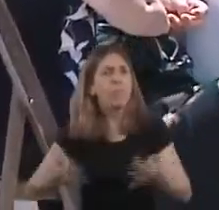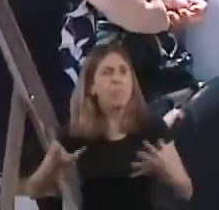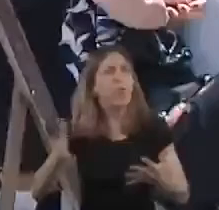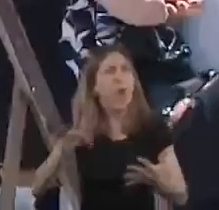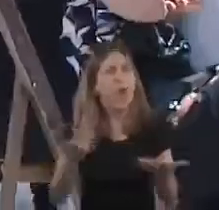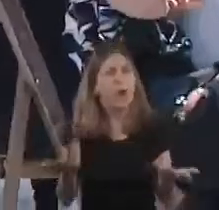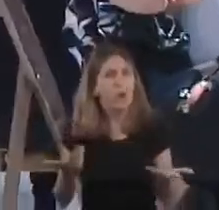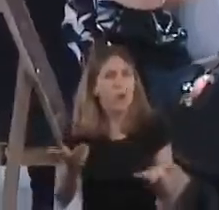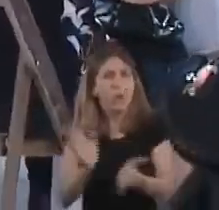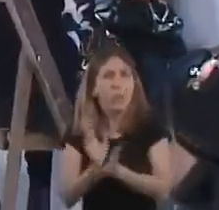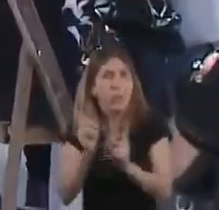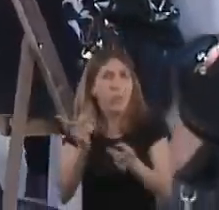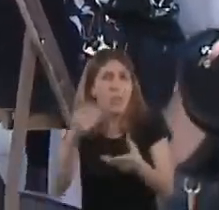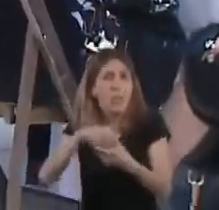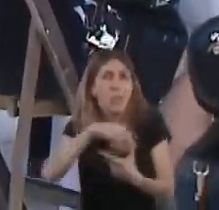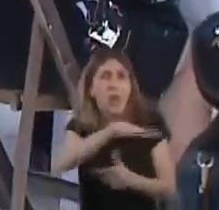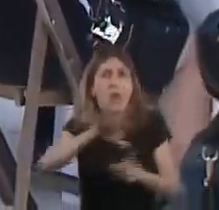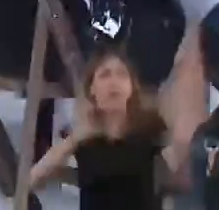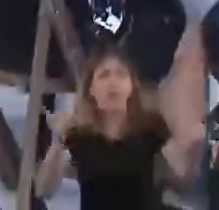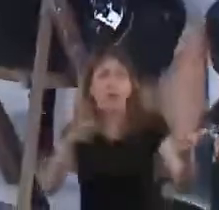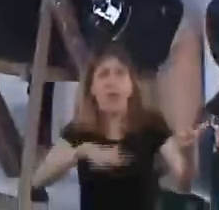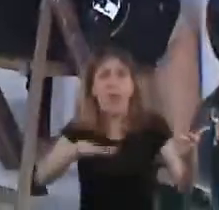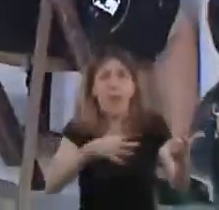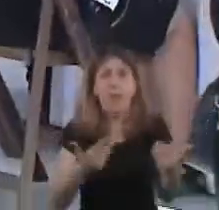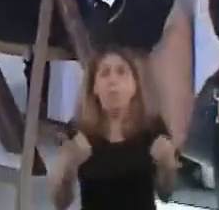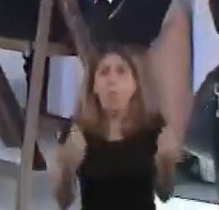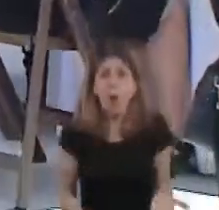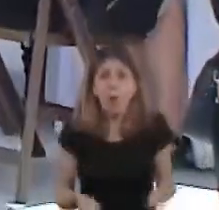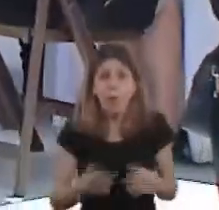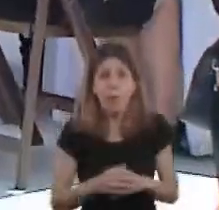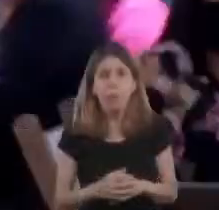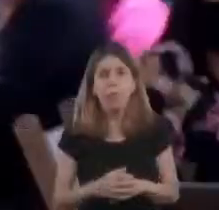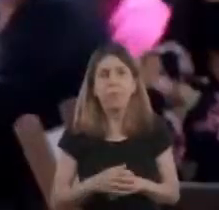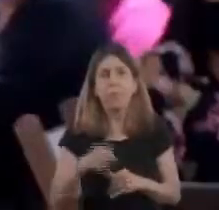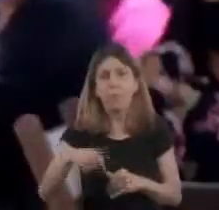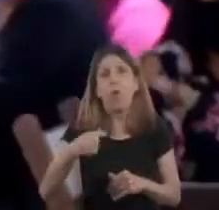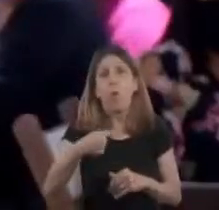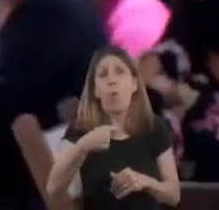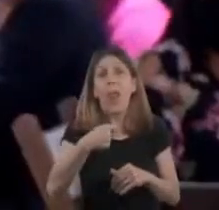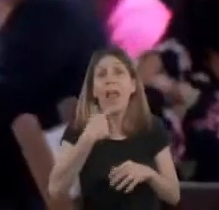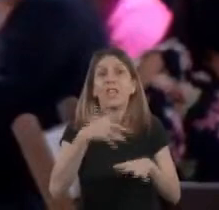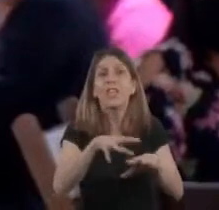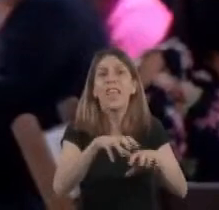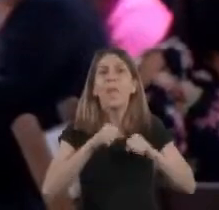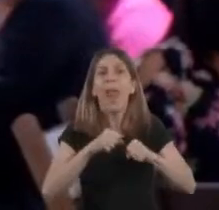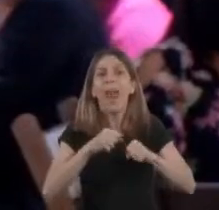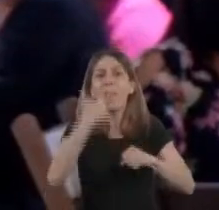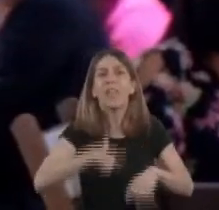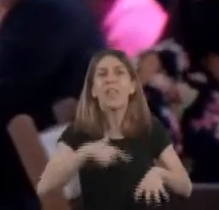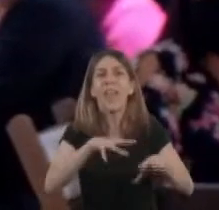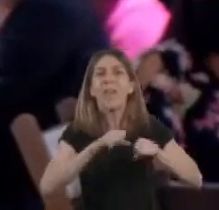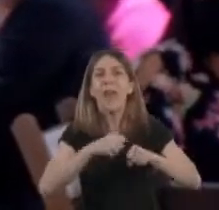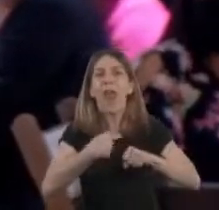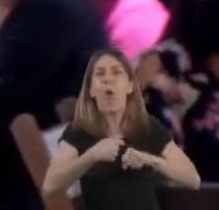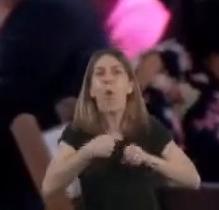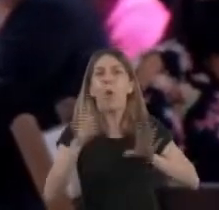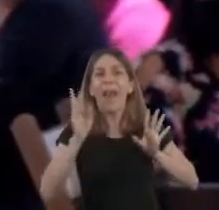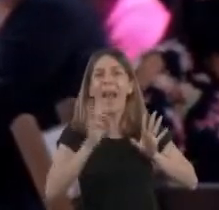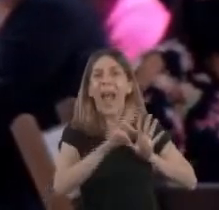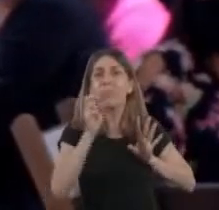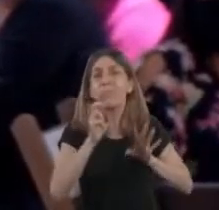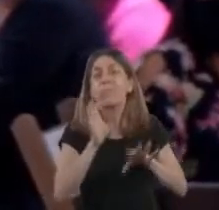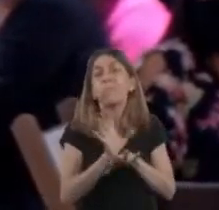sociedad en la que siempre vivieron. Por eso, esta jubilación anticipada, que